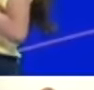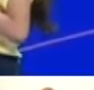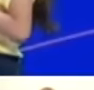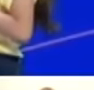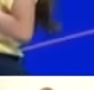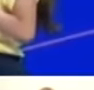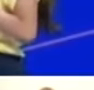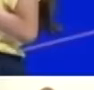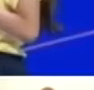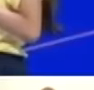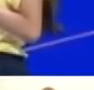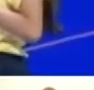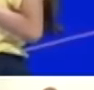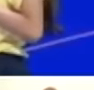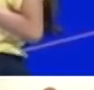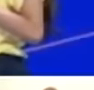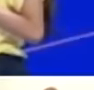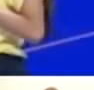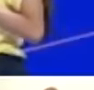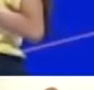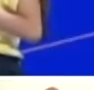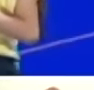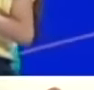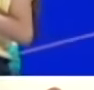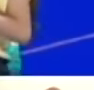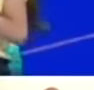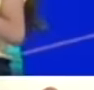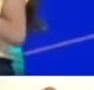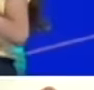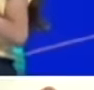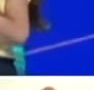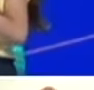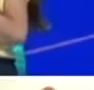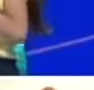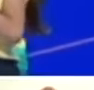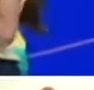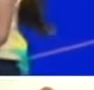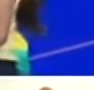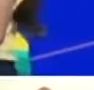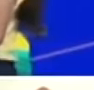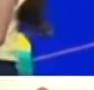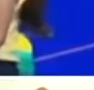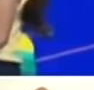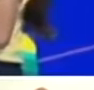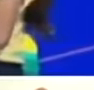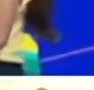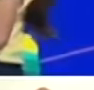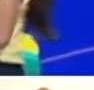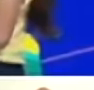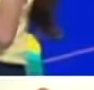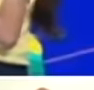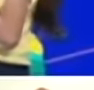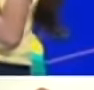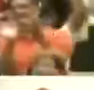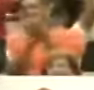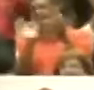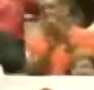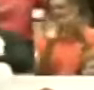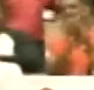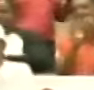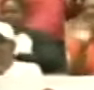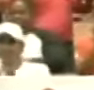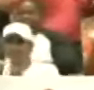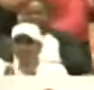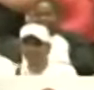pierdan en Con Maduro Más a María Alexandra. Y te llevas a tus amiguitos. Sí, mi y a tus amiguitas. Sí. Le das un